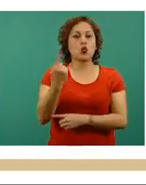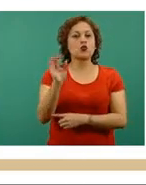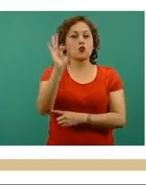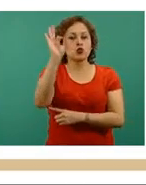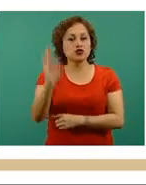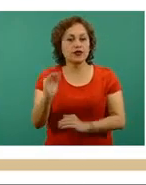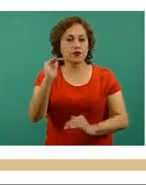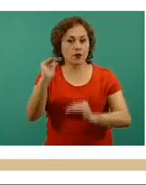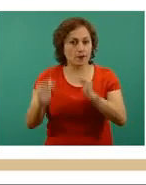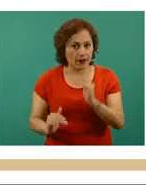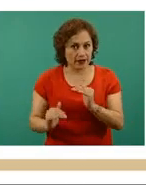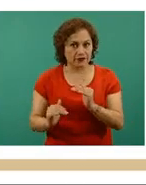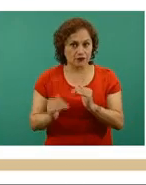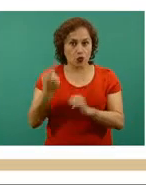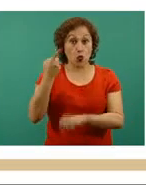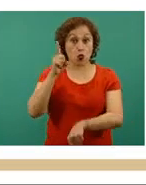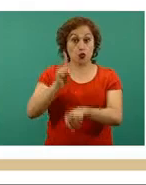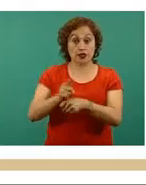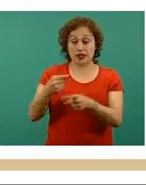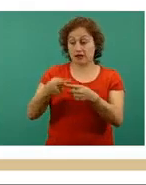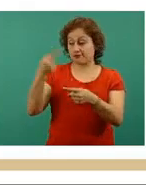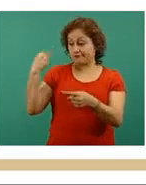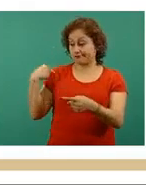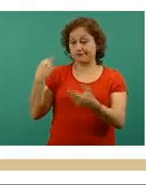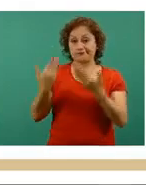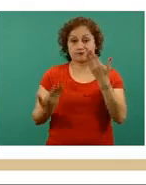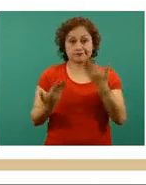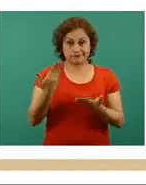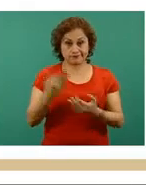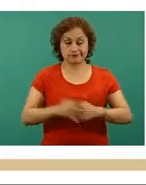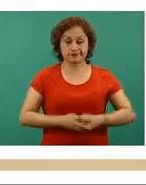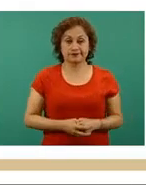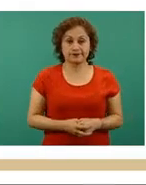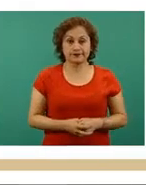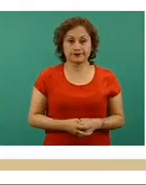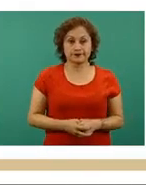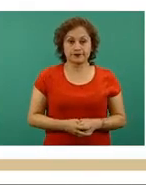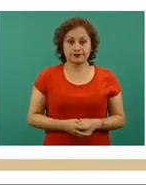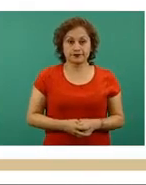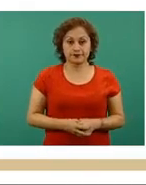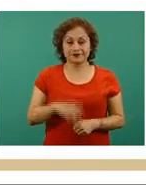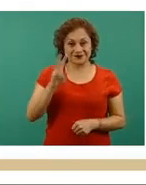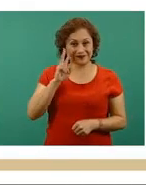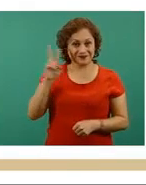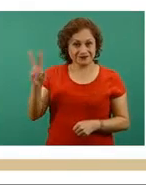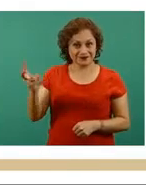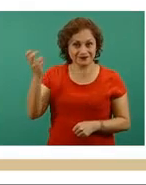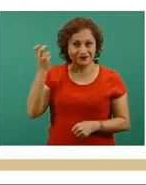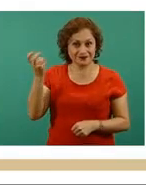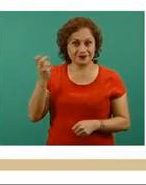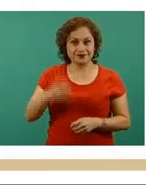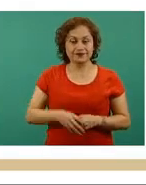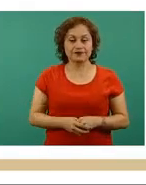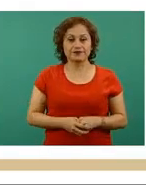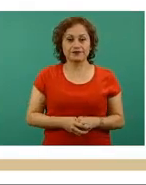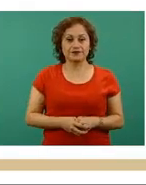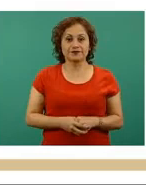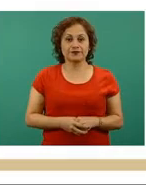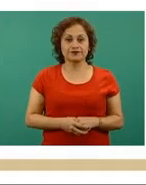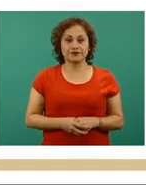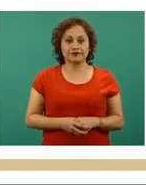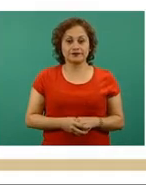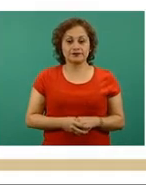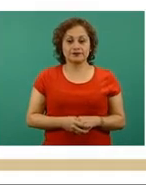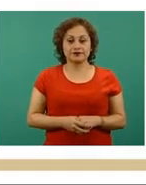día anterior, porque reportamos esto de manera diaria. Entonces podemos también visualizar, ¿no?, en esta gráfica cómo casi se